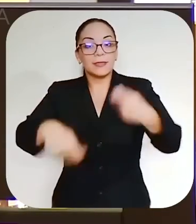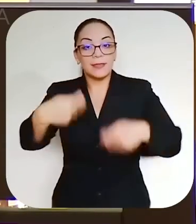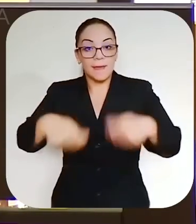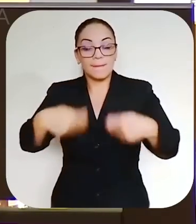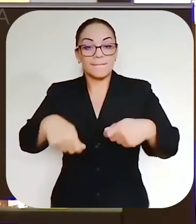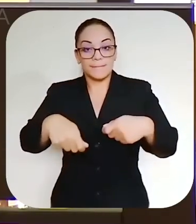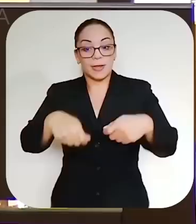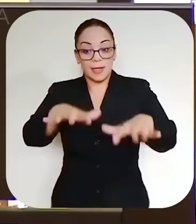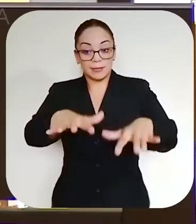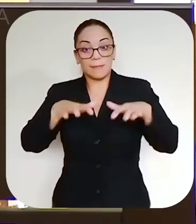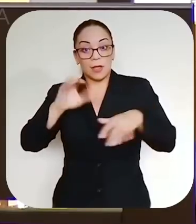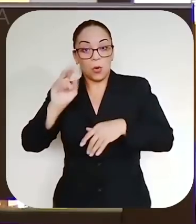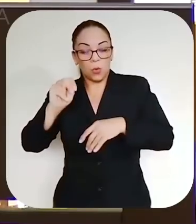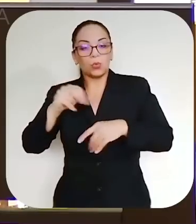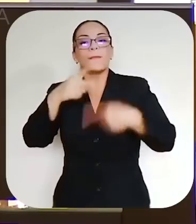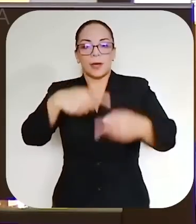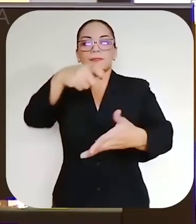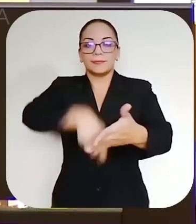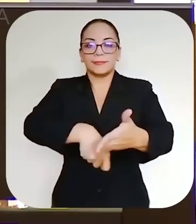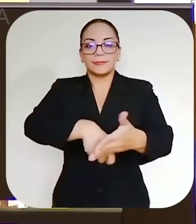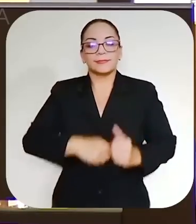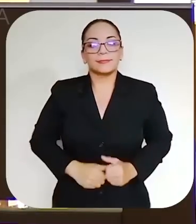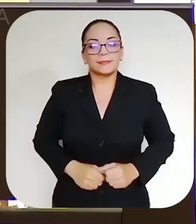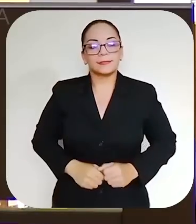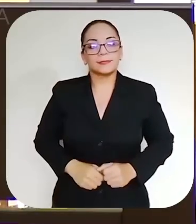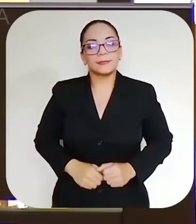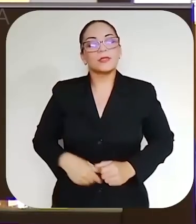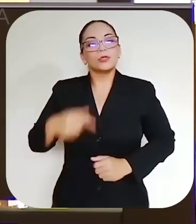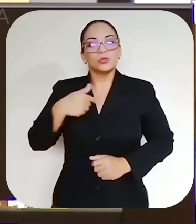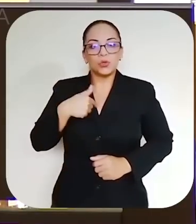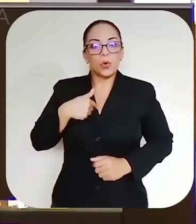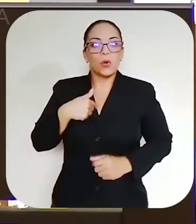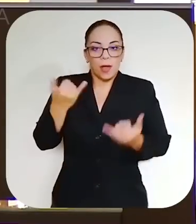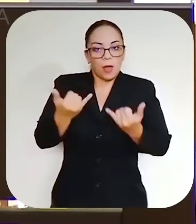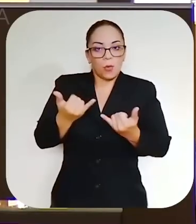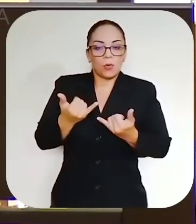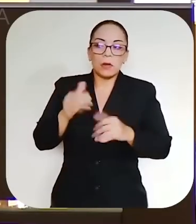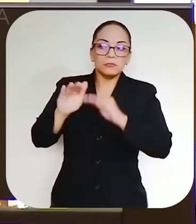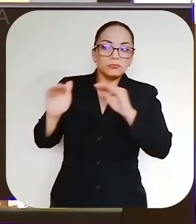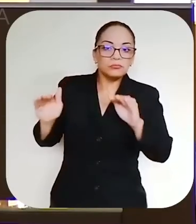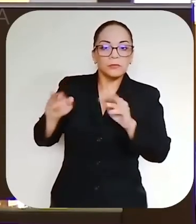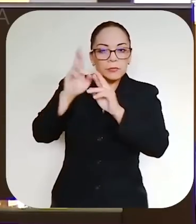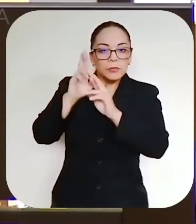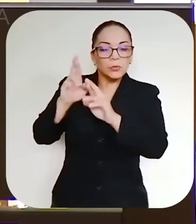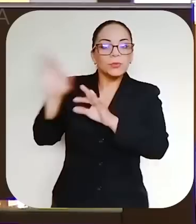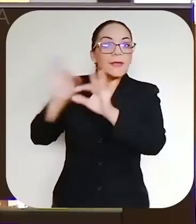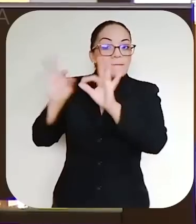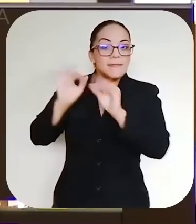durante la próxima asamblea general de las Naciones Unidas invicto de manera